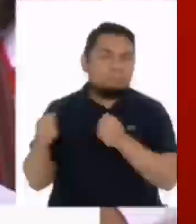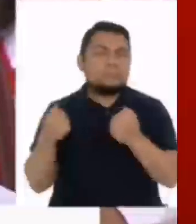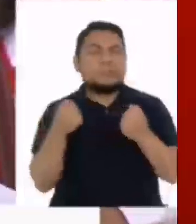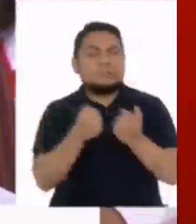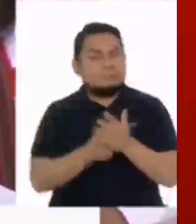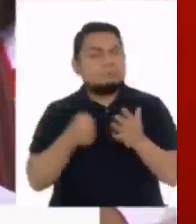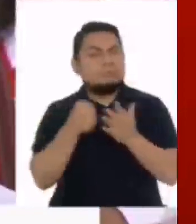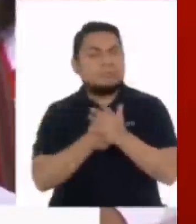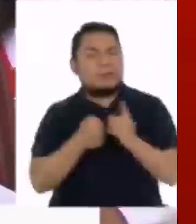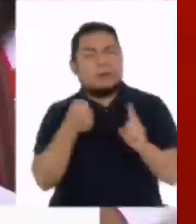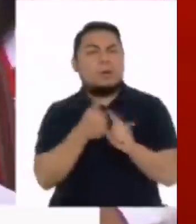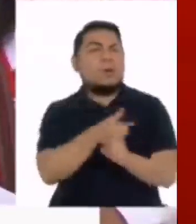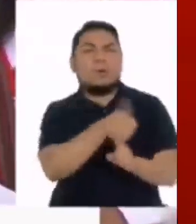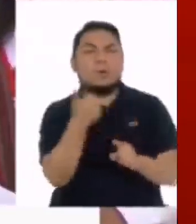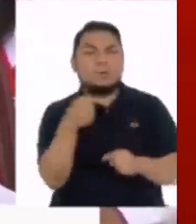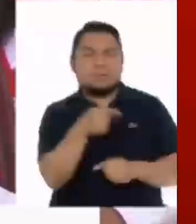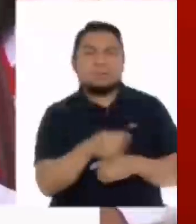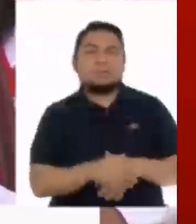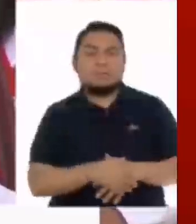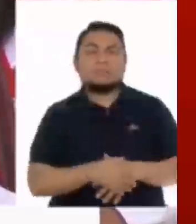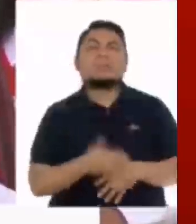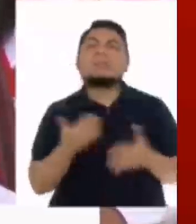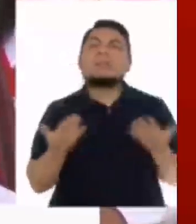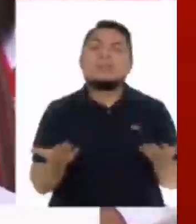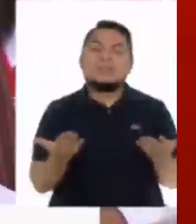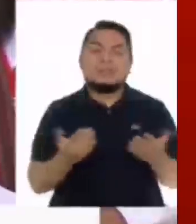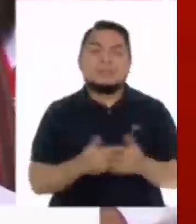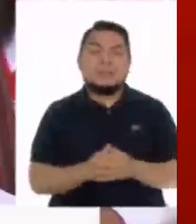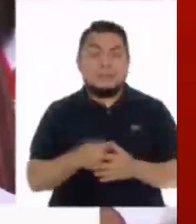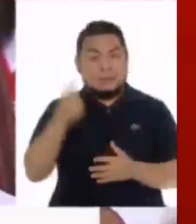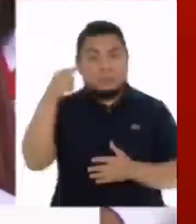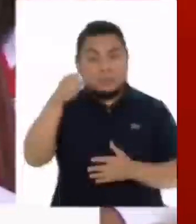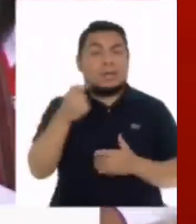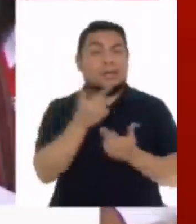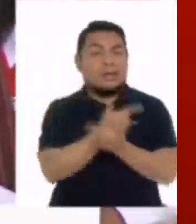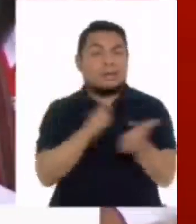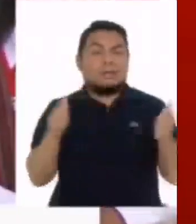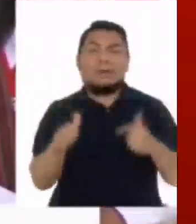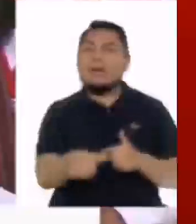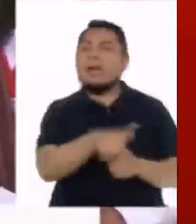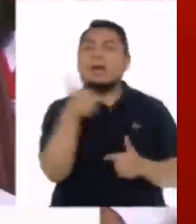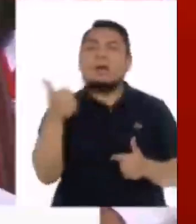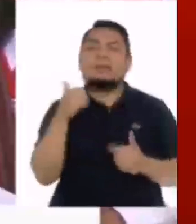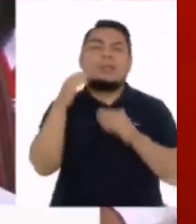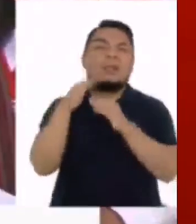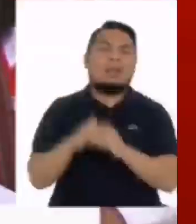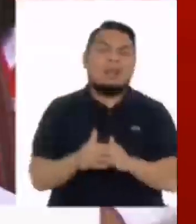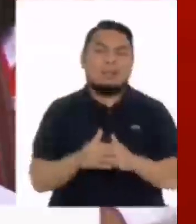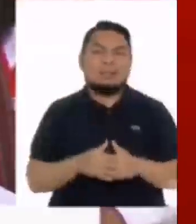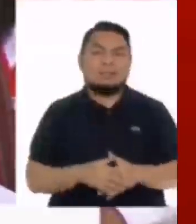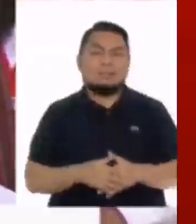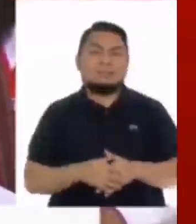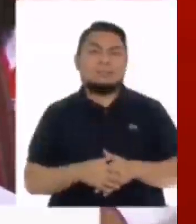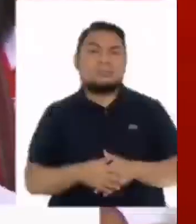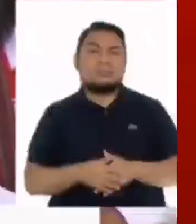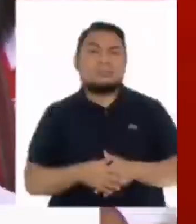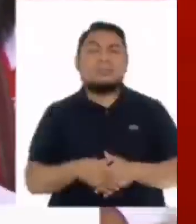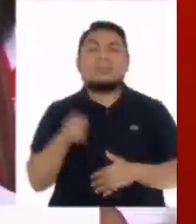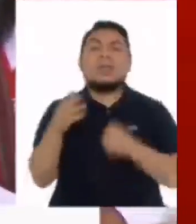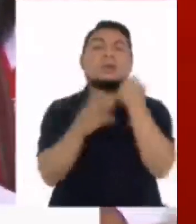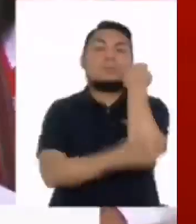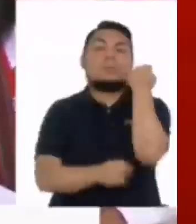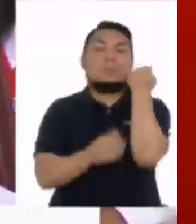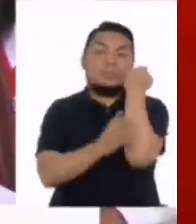una gran batalla. Esta vez para liberarnos de otros flagelos: la